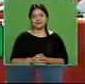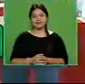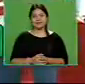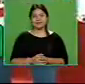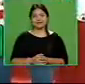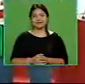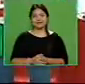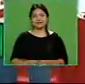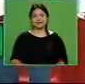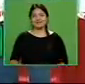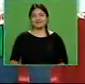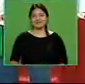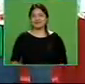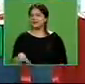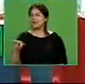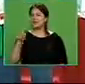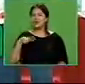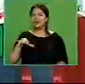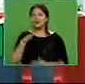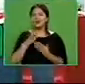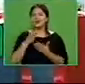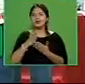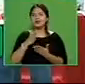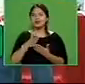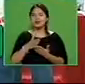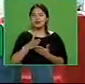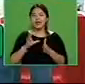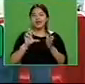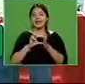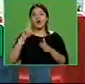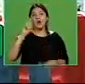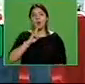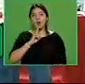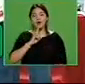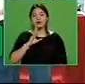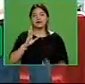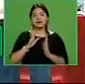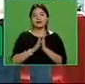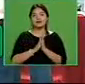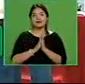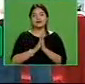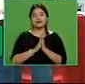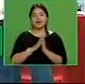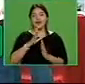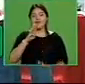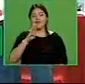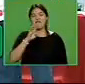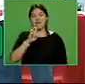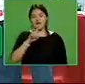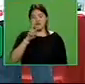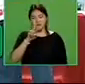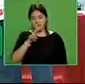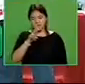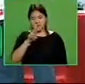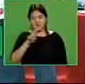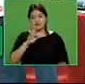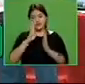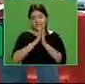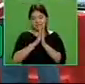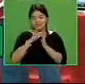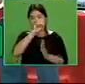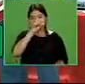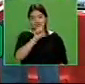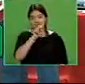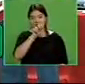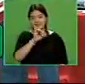Bien. ¿Tú estudias en qué colegio? En el Liceo Bolivariano Santiago Aguirre Vélez. En el Liceo Bolivariano Santiago